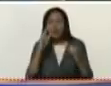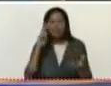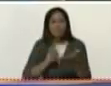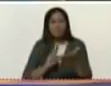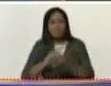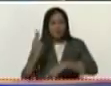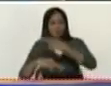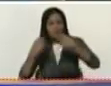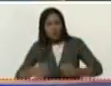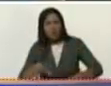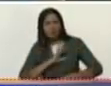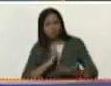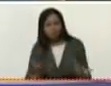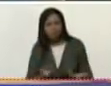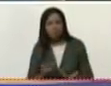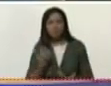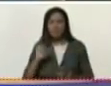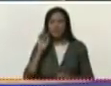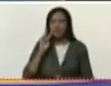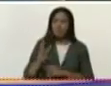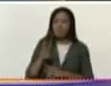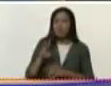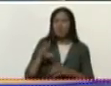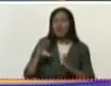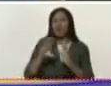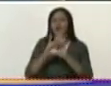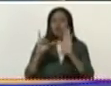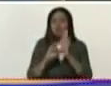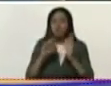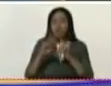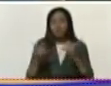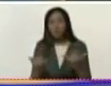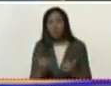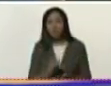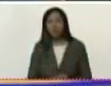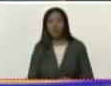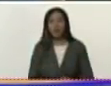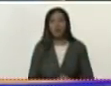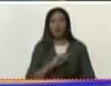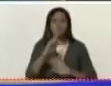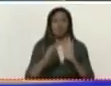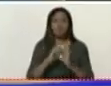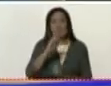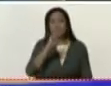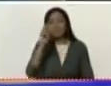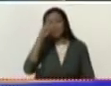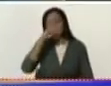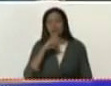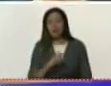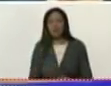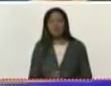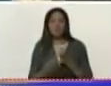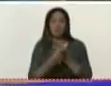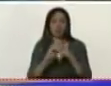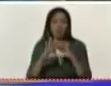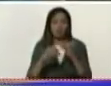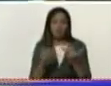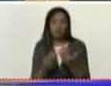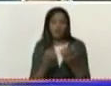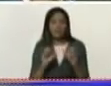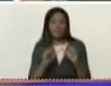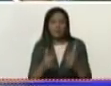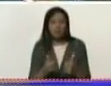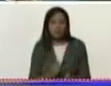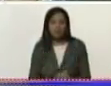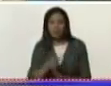revolucionaria, que contempla la Constitución que acaba de cumplir 20 años. La democracia que sembró